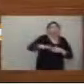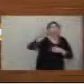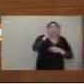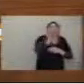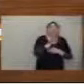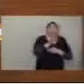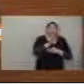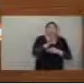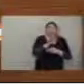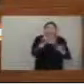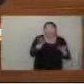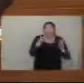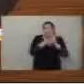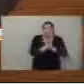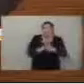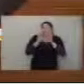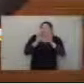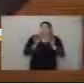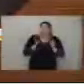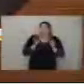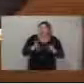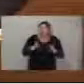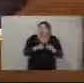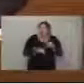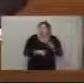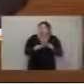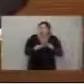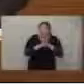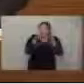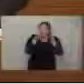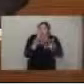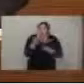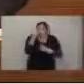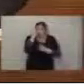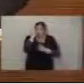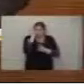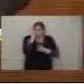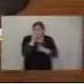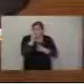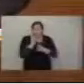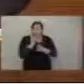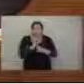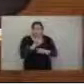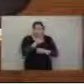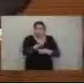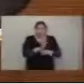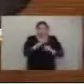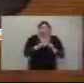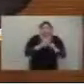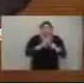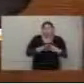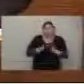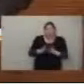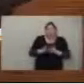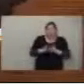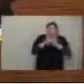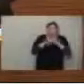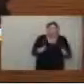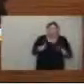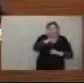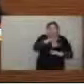ocultando, efectivamente, mantiene la ratio de 4 para mantener una aula abierta Castilla y León, pero también está haciendo